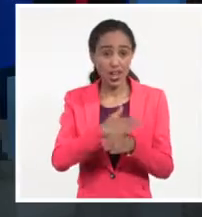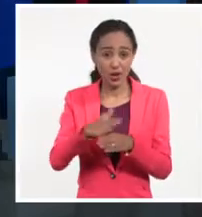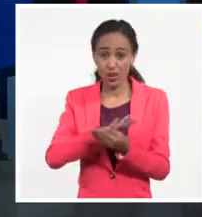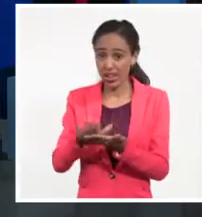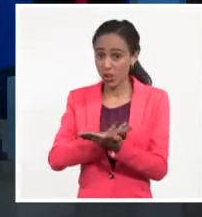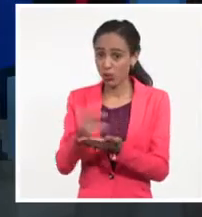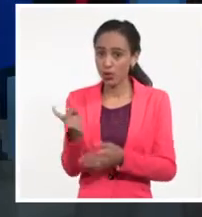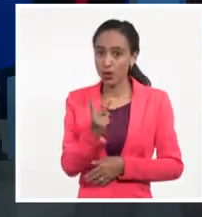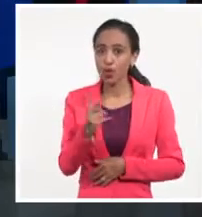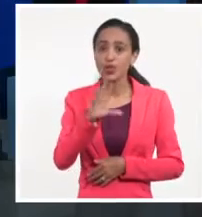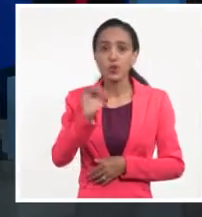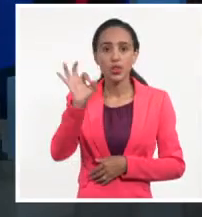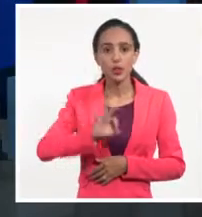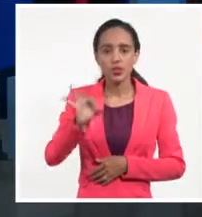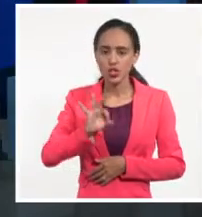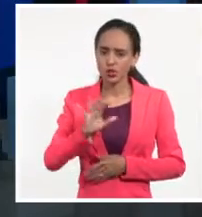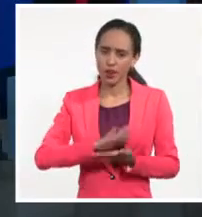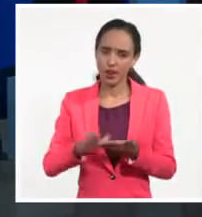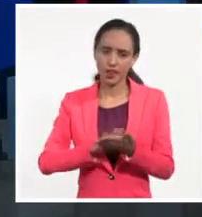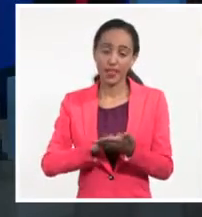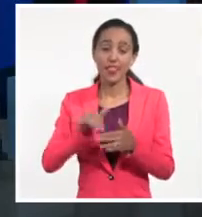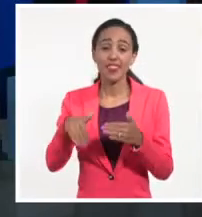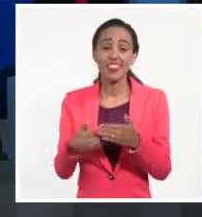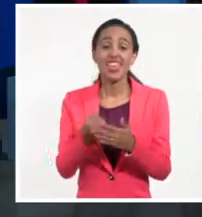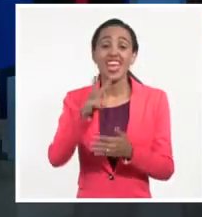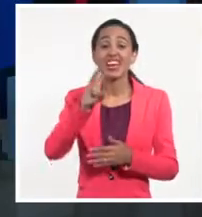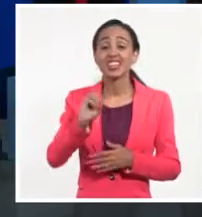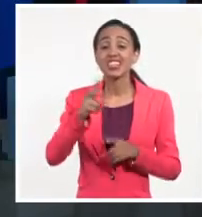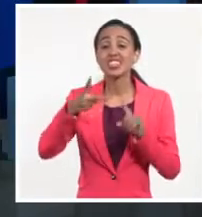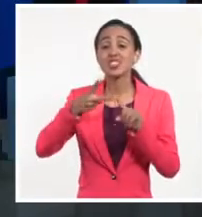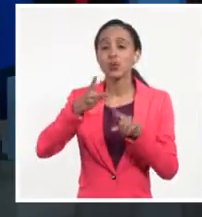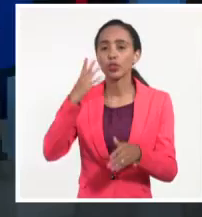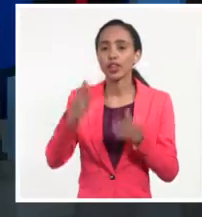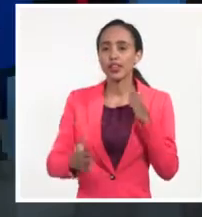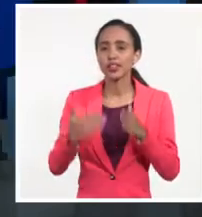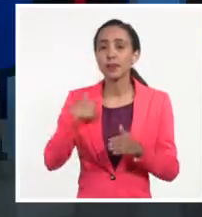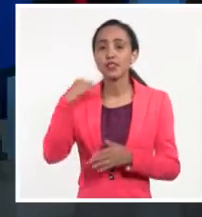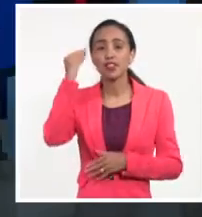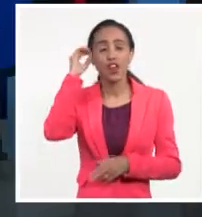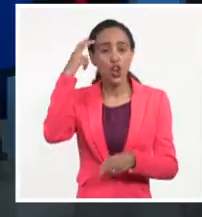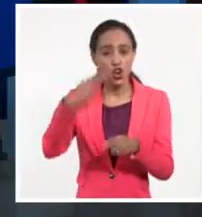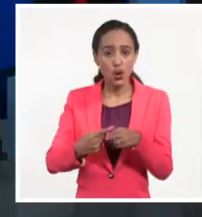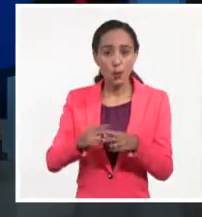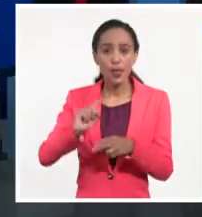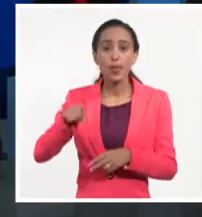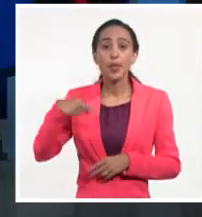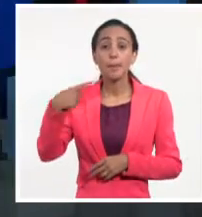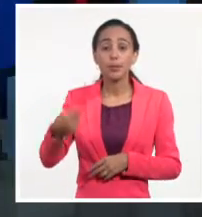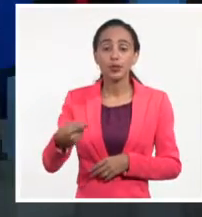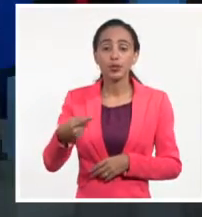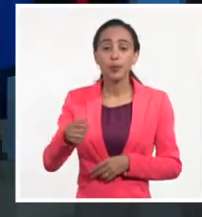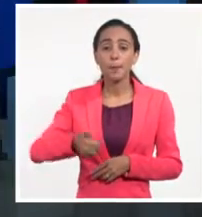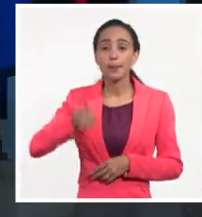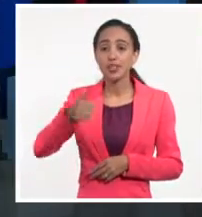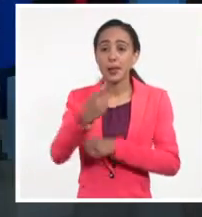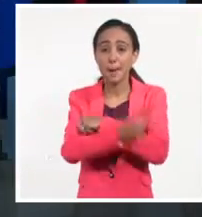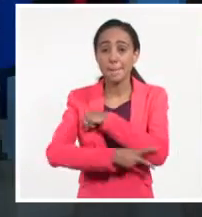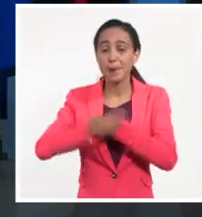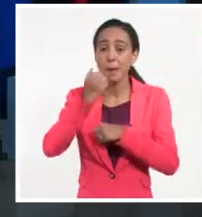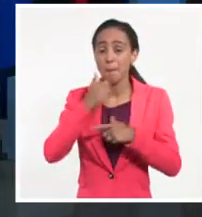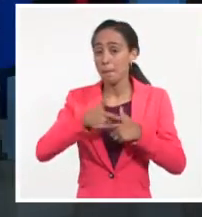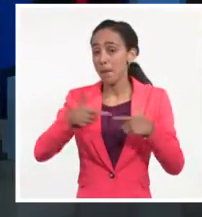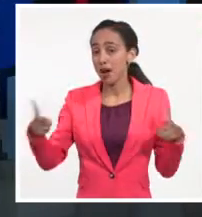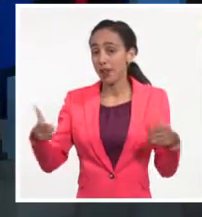usted lo sabe ya, el día 30 va a haber segunda vuelta y se sabrá por fin el nombre del próximo presidente del país más grande de América